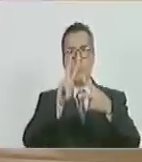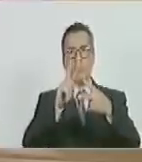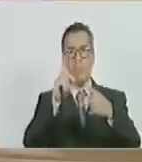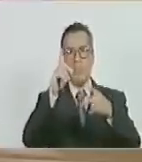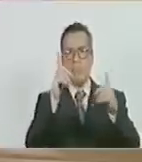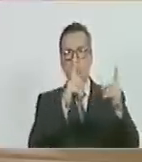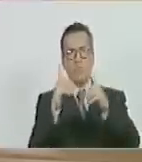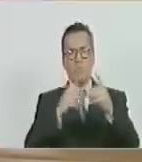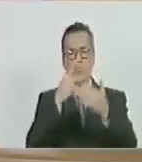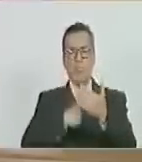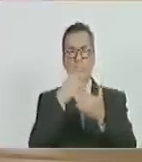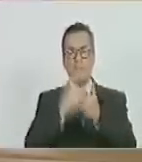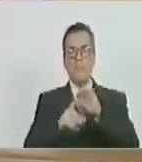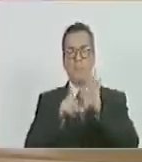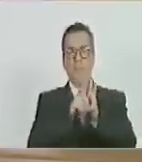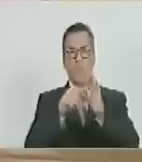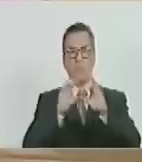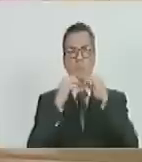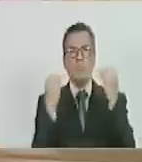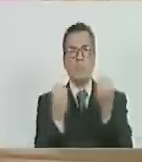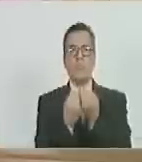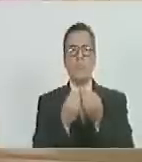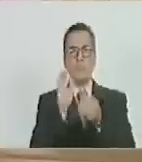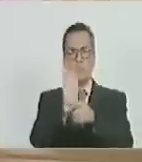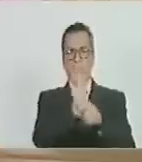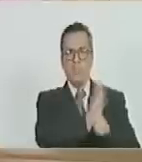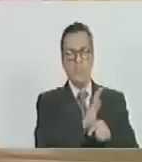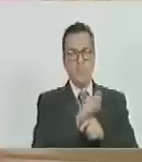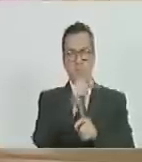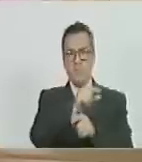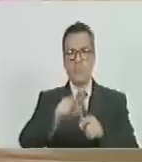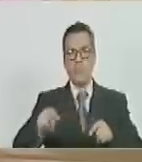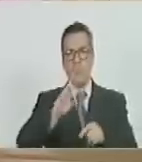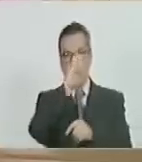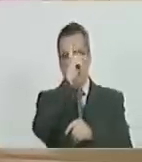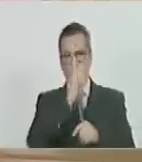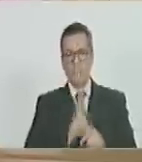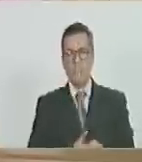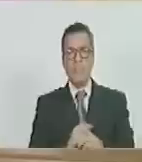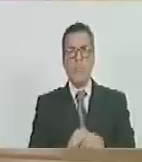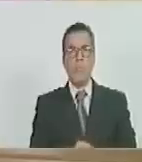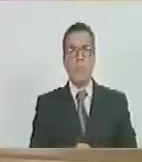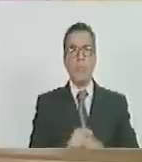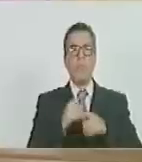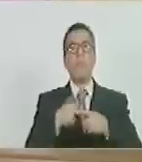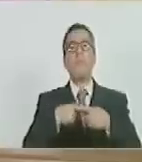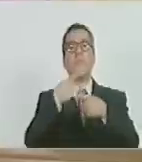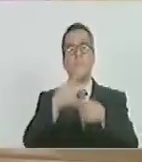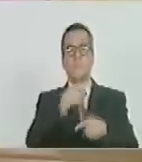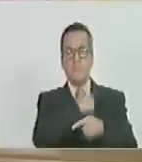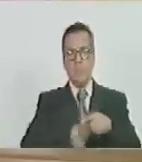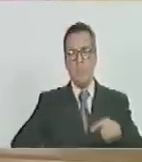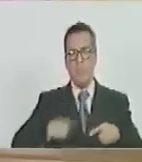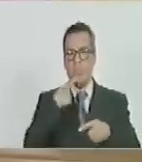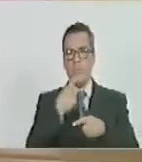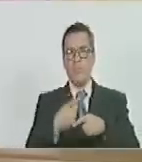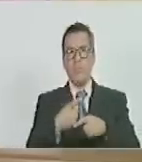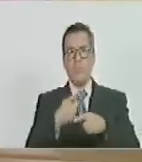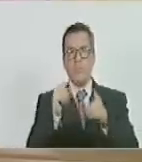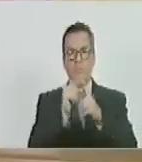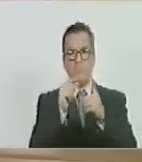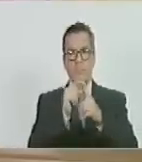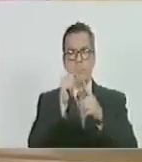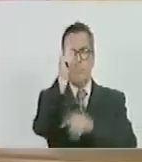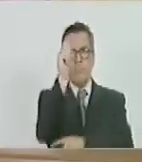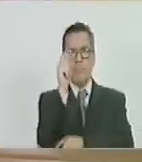segunda discusión del proyecto de ley orgánica para la protección de las personas con discapacidad. A continuación, el presidente otorgó el derecho de